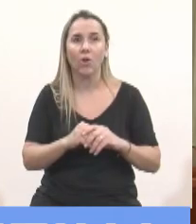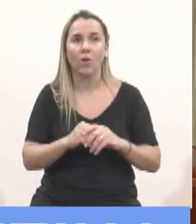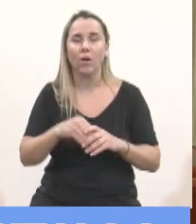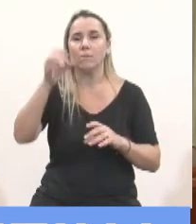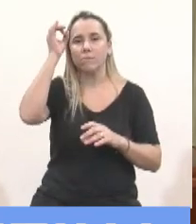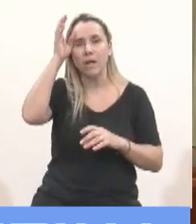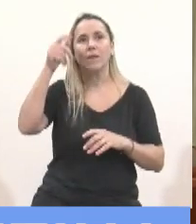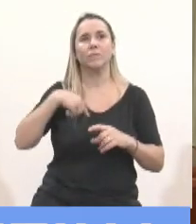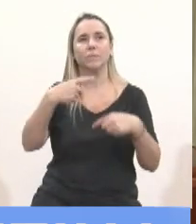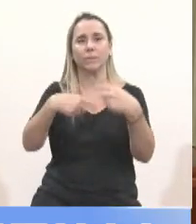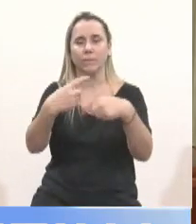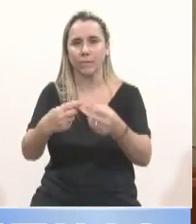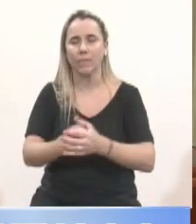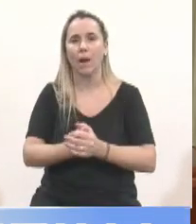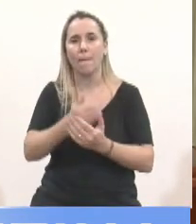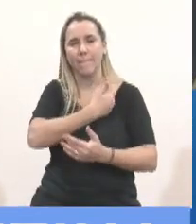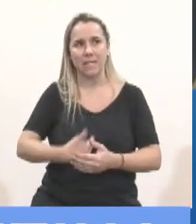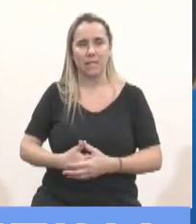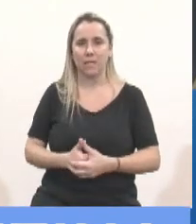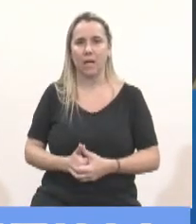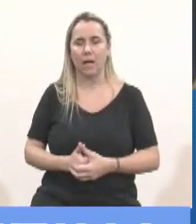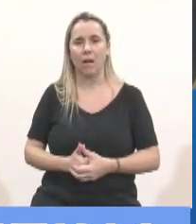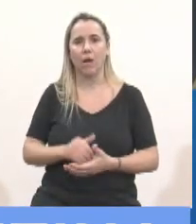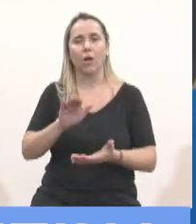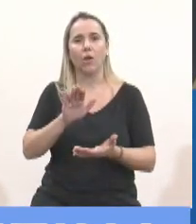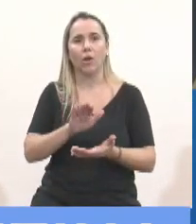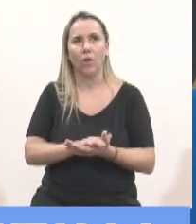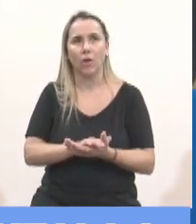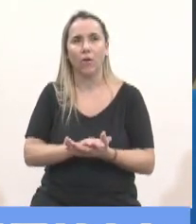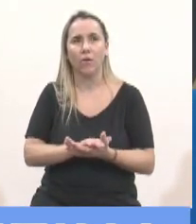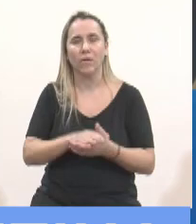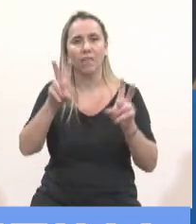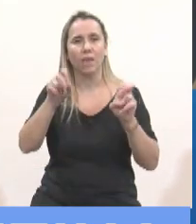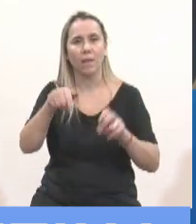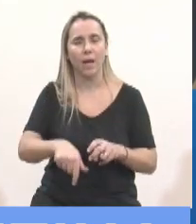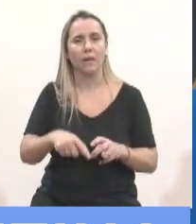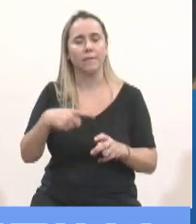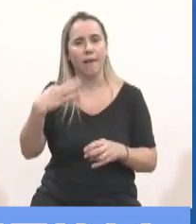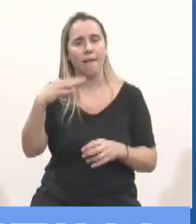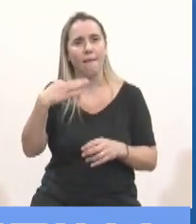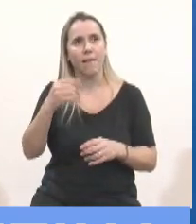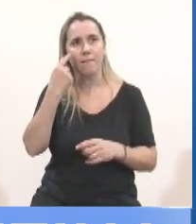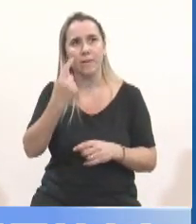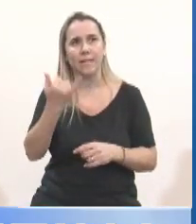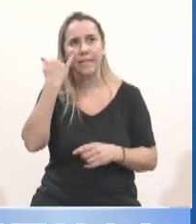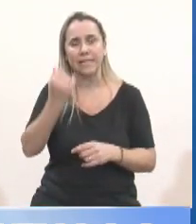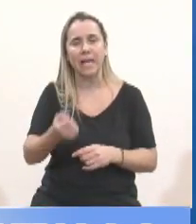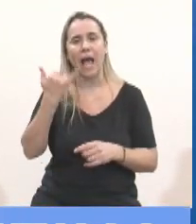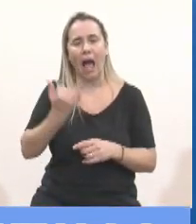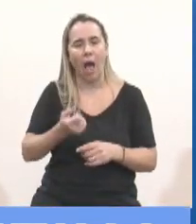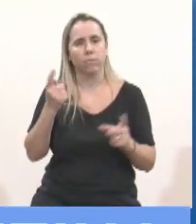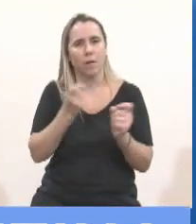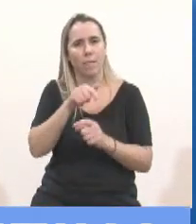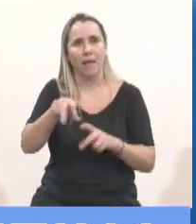Con respecto, presidenta, sí. Con respecto al tema hay que tener en cuenta, porque la otra ya estuvimos en incidencia con este